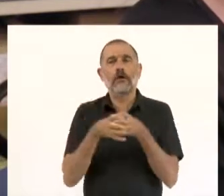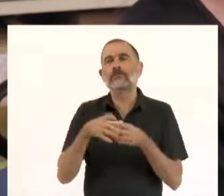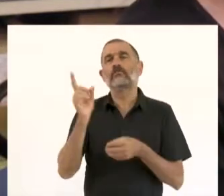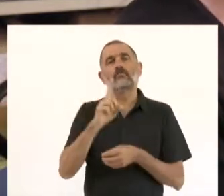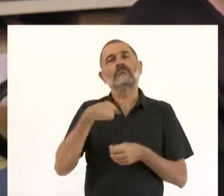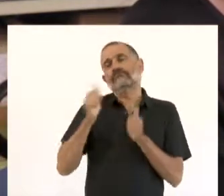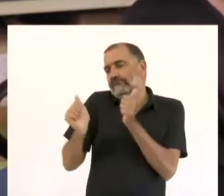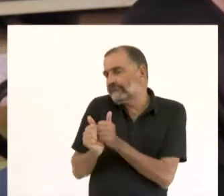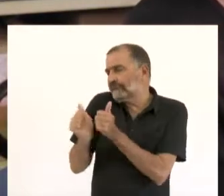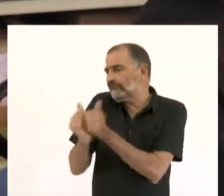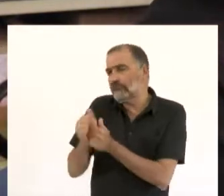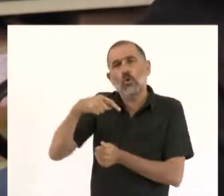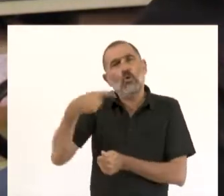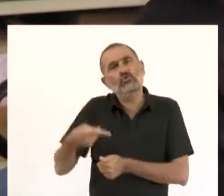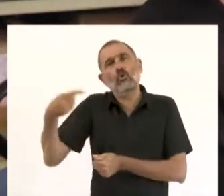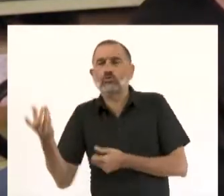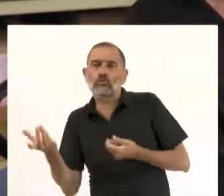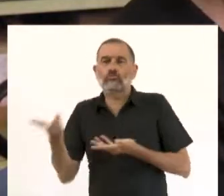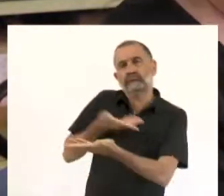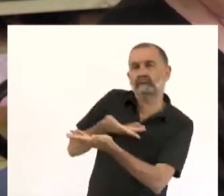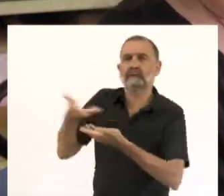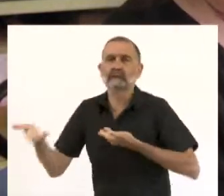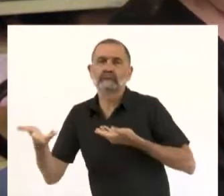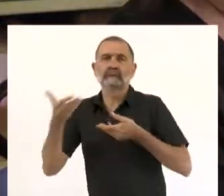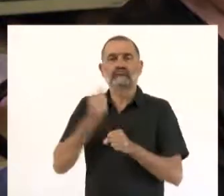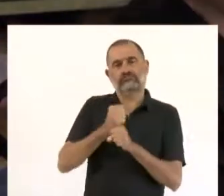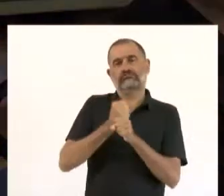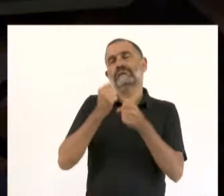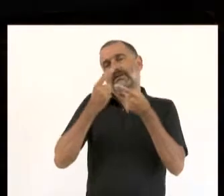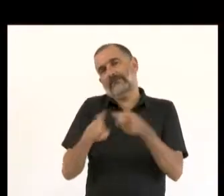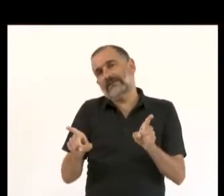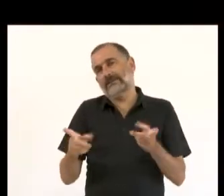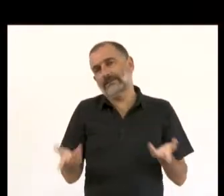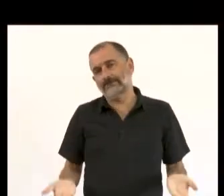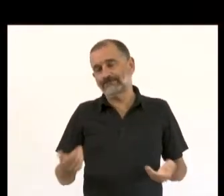con otras personas te ayudas, ¿no? Es diferente.